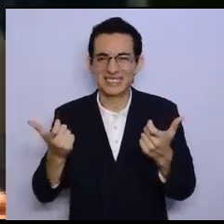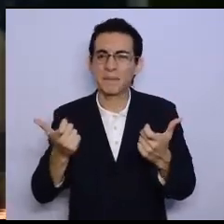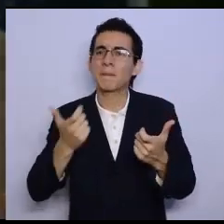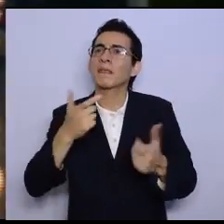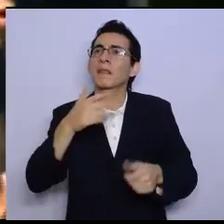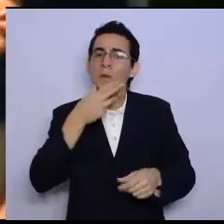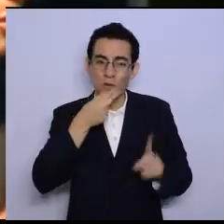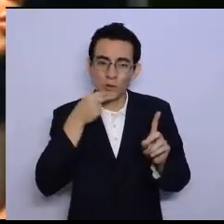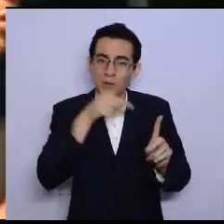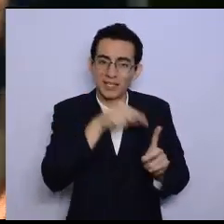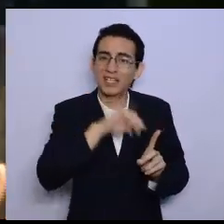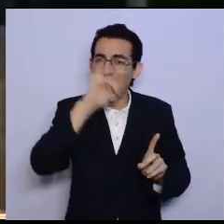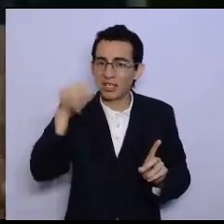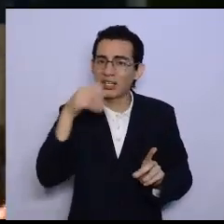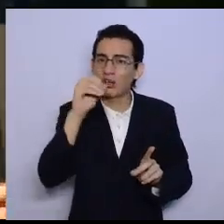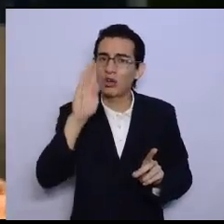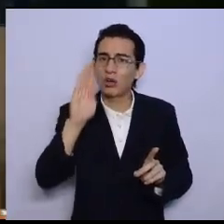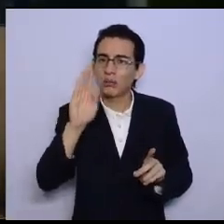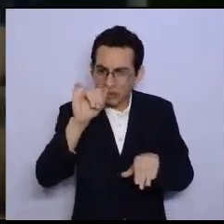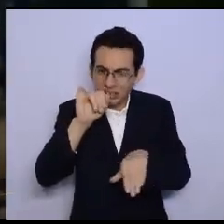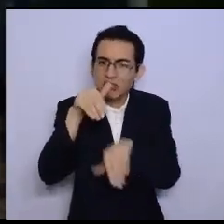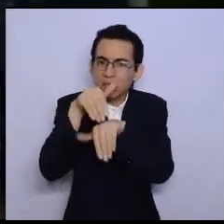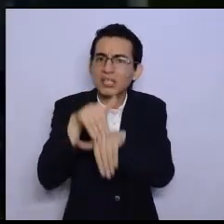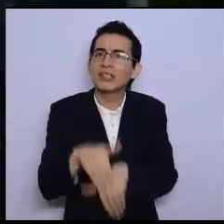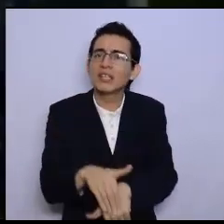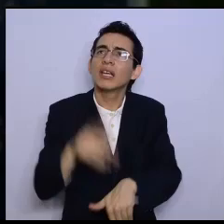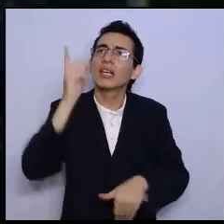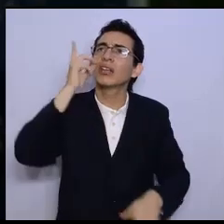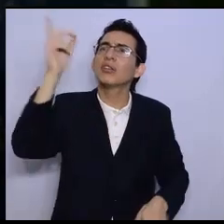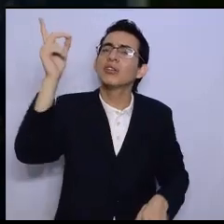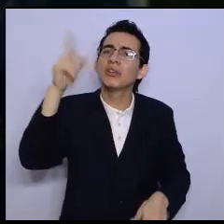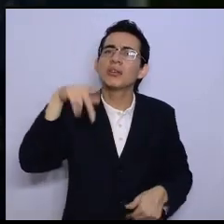el dolor y también la enfermedad.